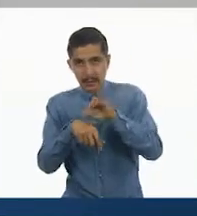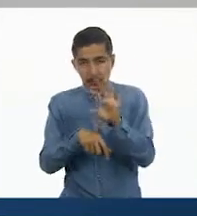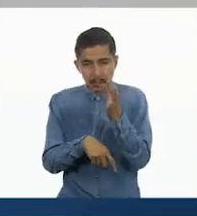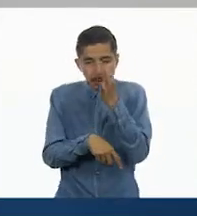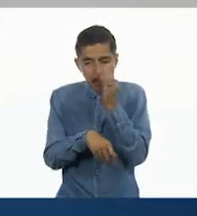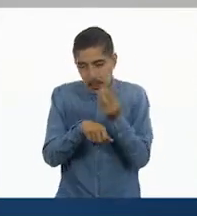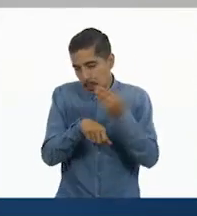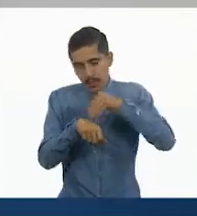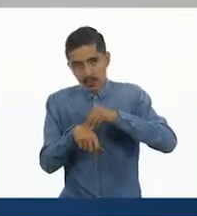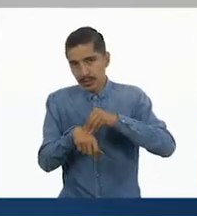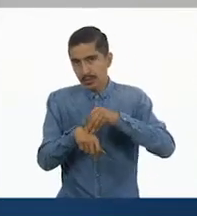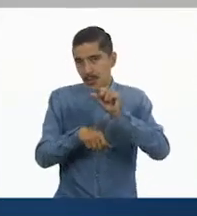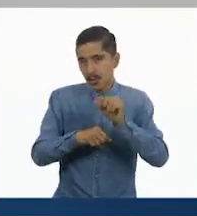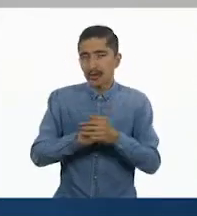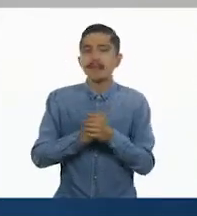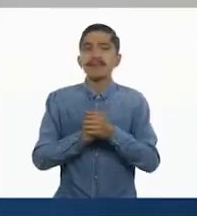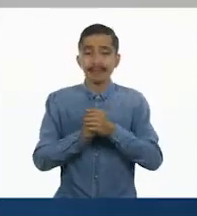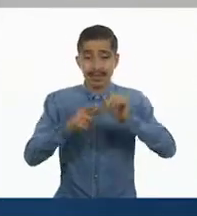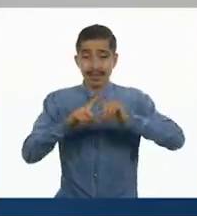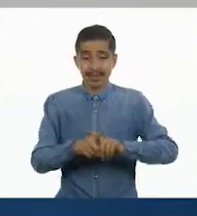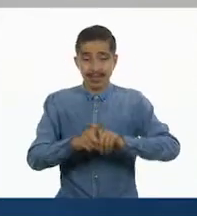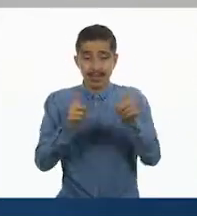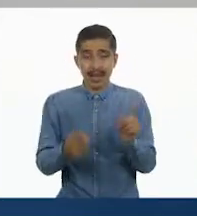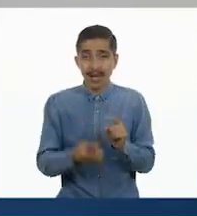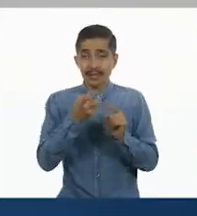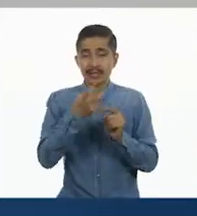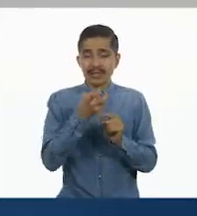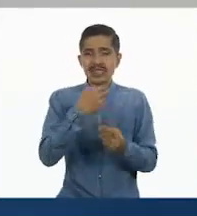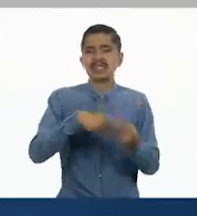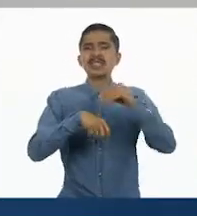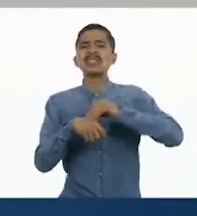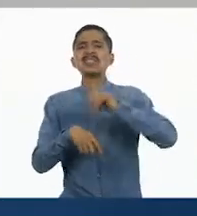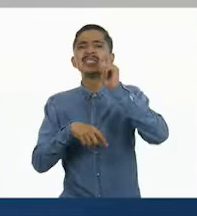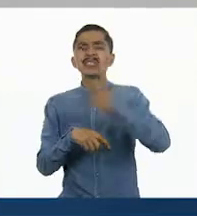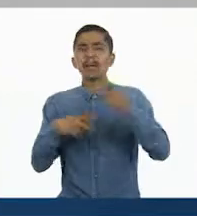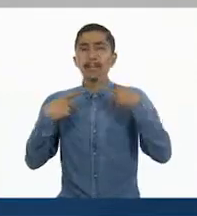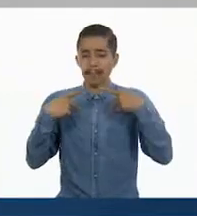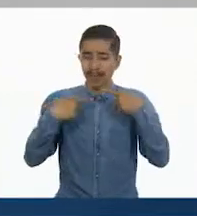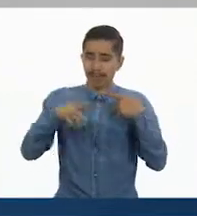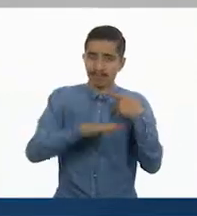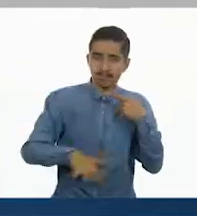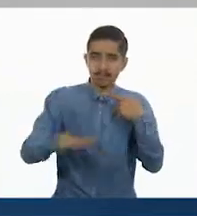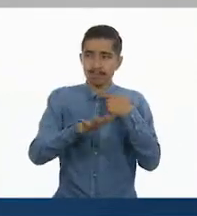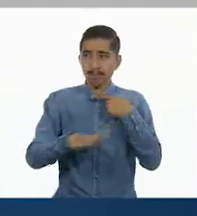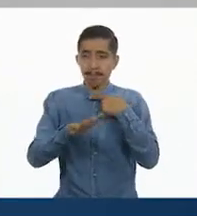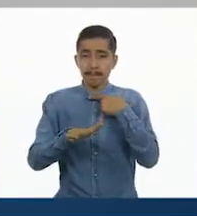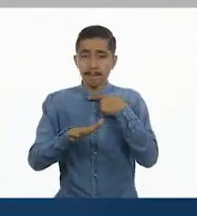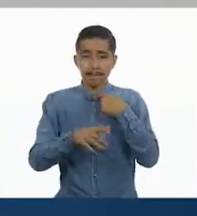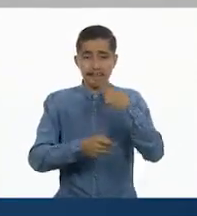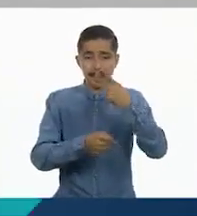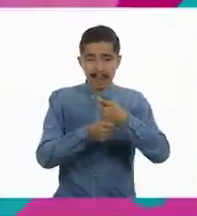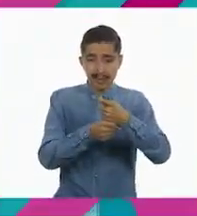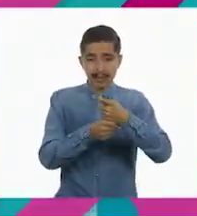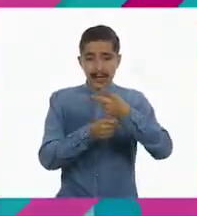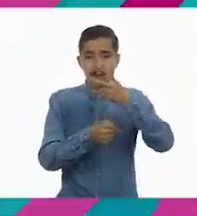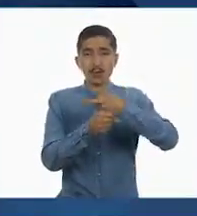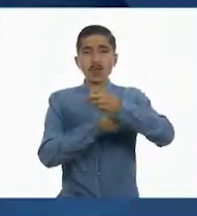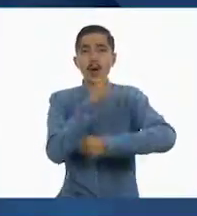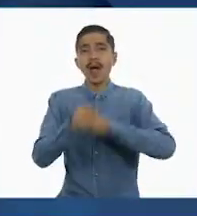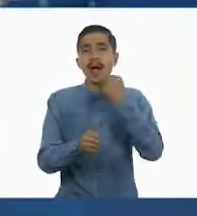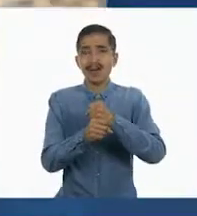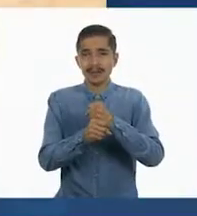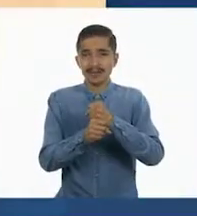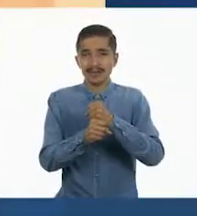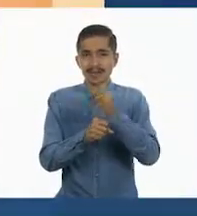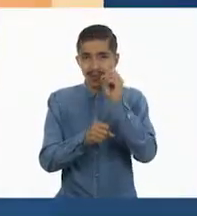Ok. Esta diferencia representa el incremento de población entre el primero y el segundo año. Ok.